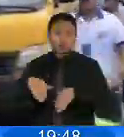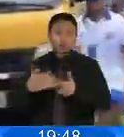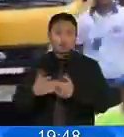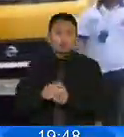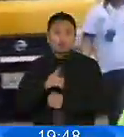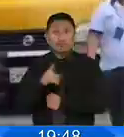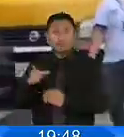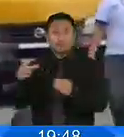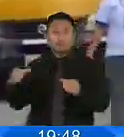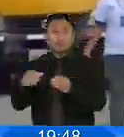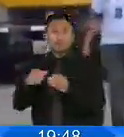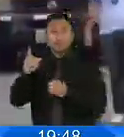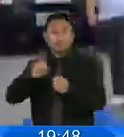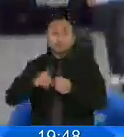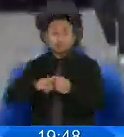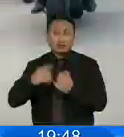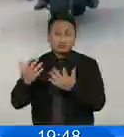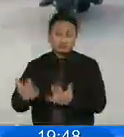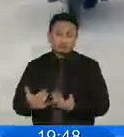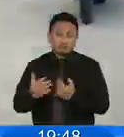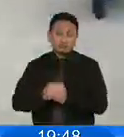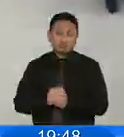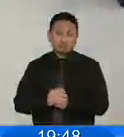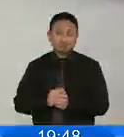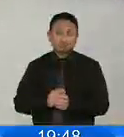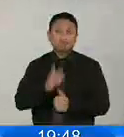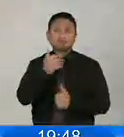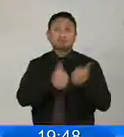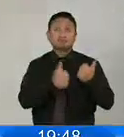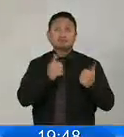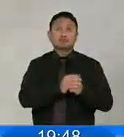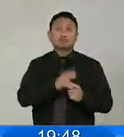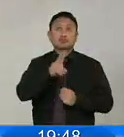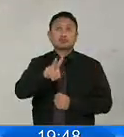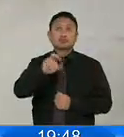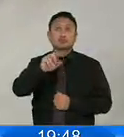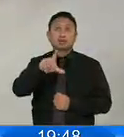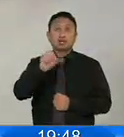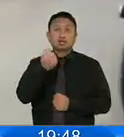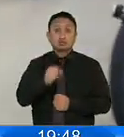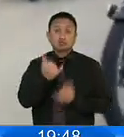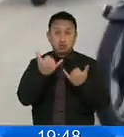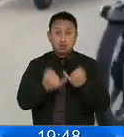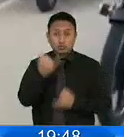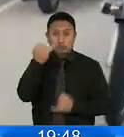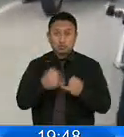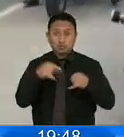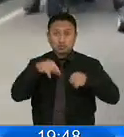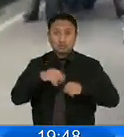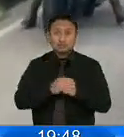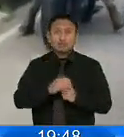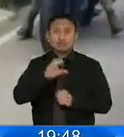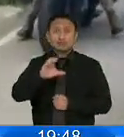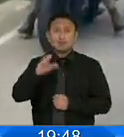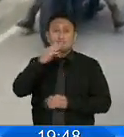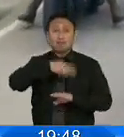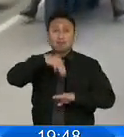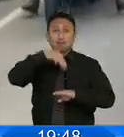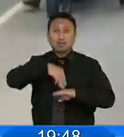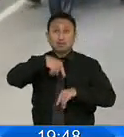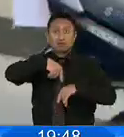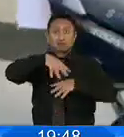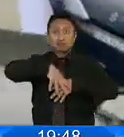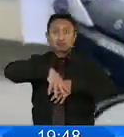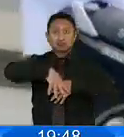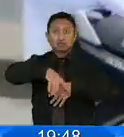de su partido en Quito. Mientras que el candidato Juan Fernando Velasco realizó su cierre de campaña en el Carmen Manabí, con una caravana que